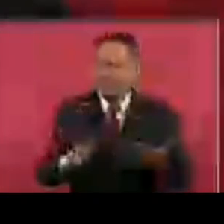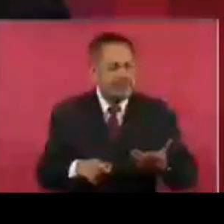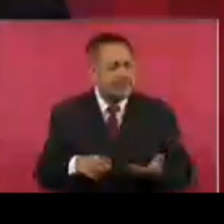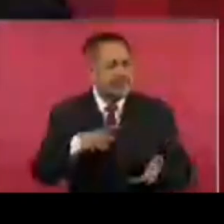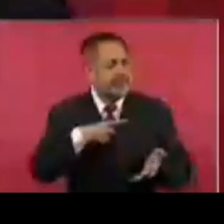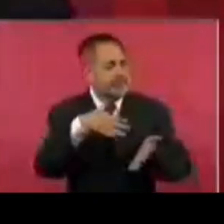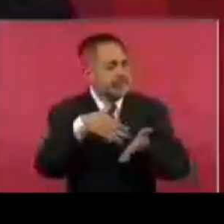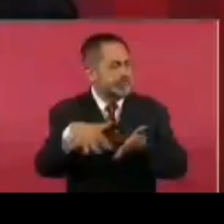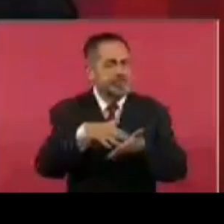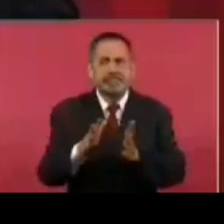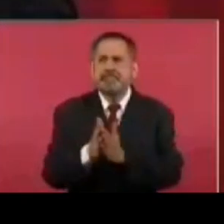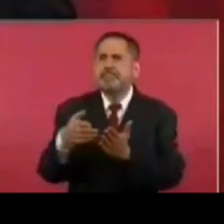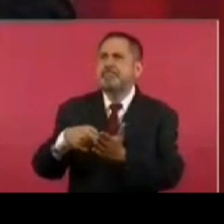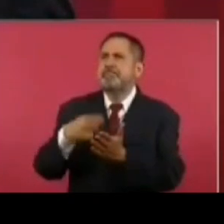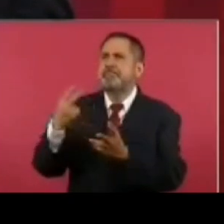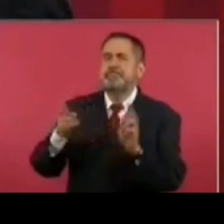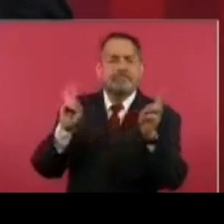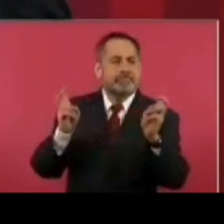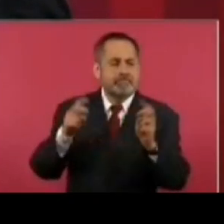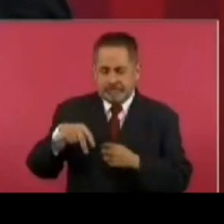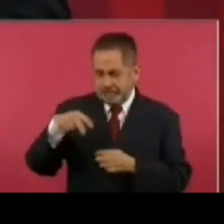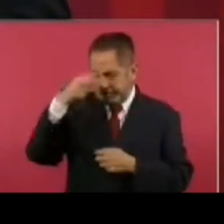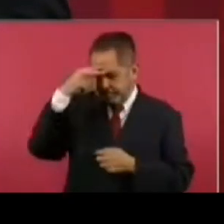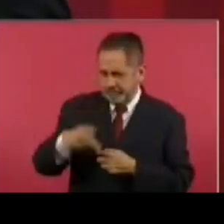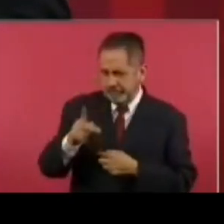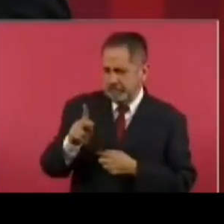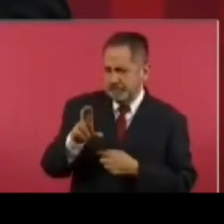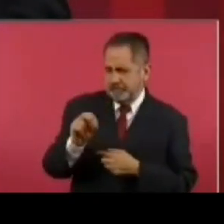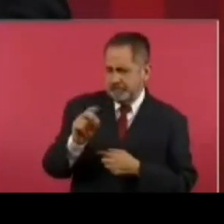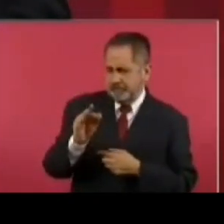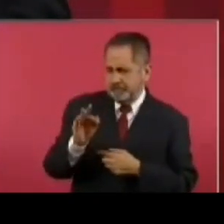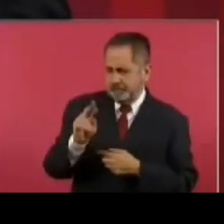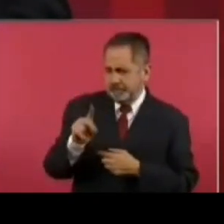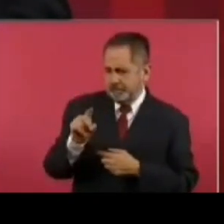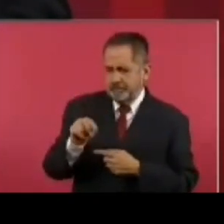que lea el México profundo,